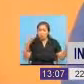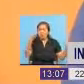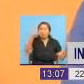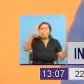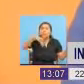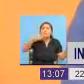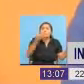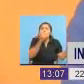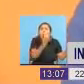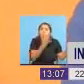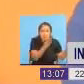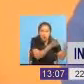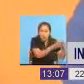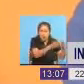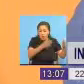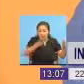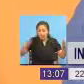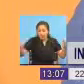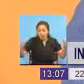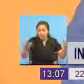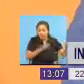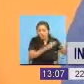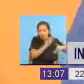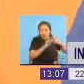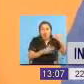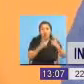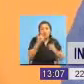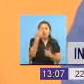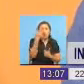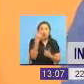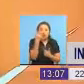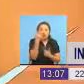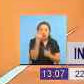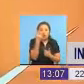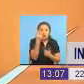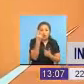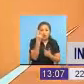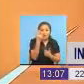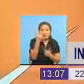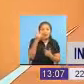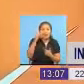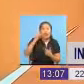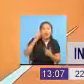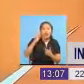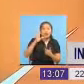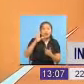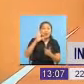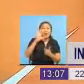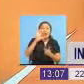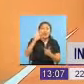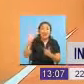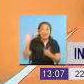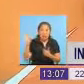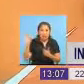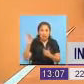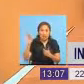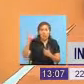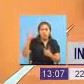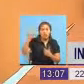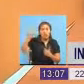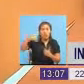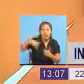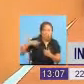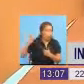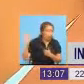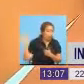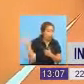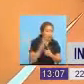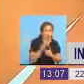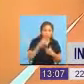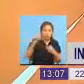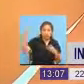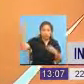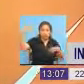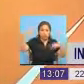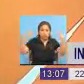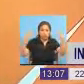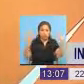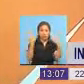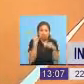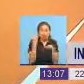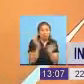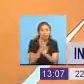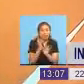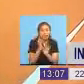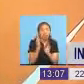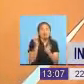y el parque tiene un desarrollo de dos kilómetros y medio aproximadamente es decir que va a estar completamente iluminado ya que